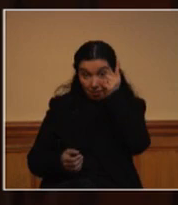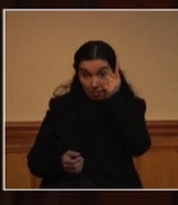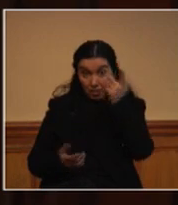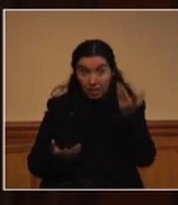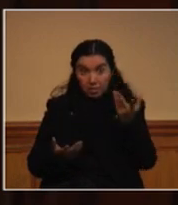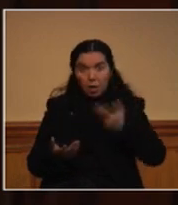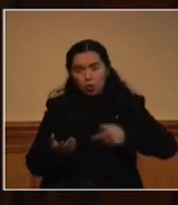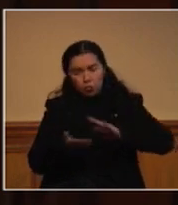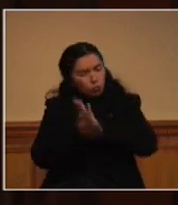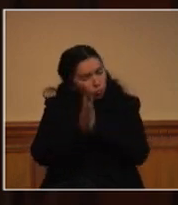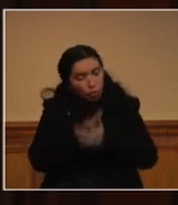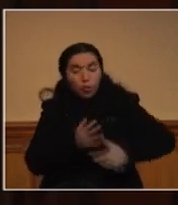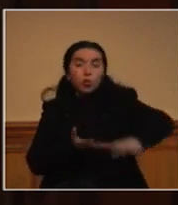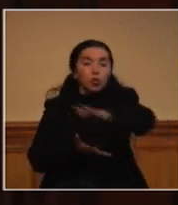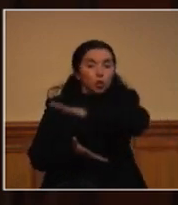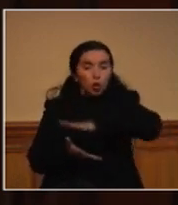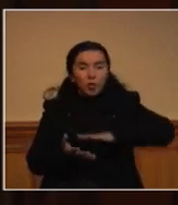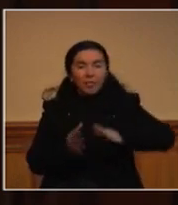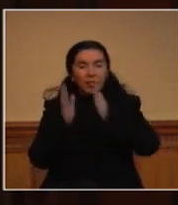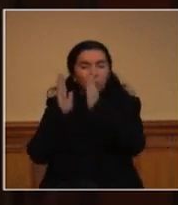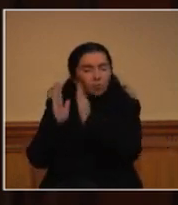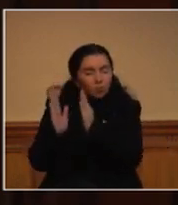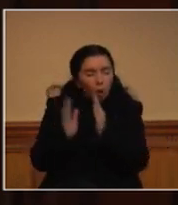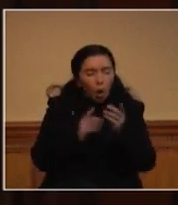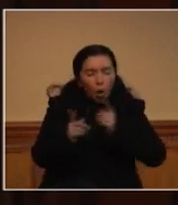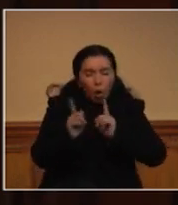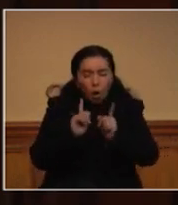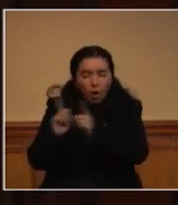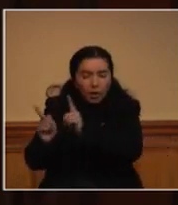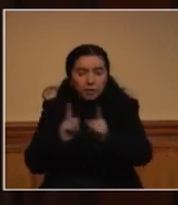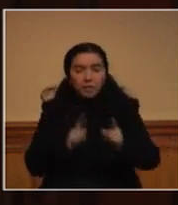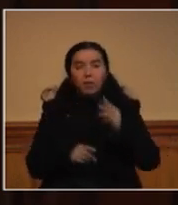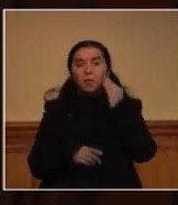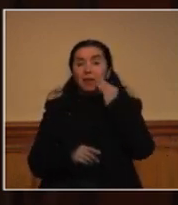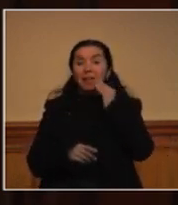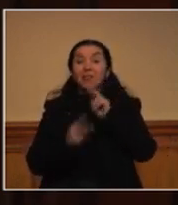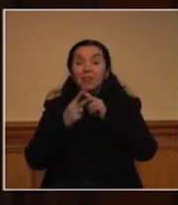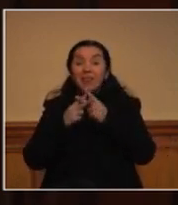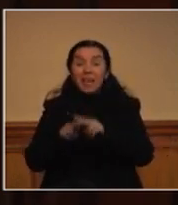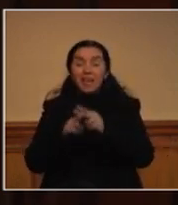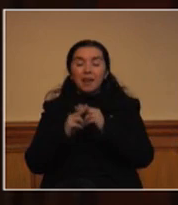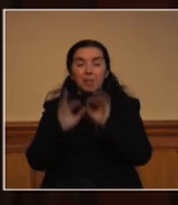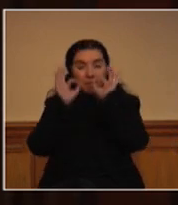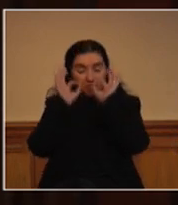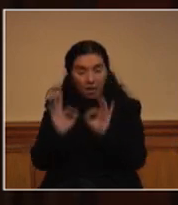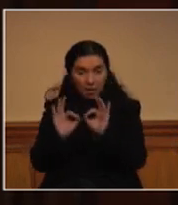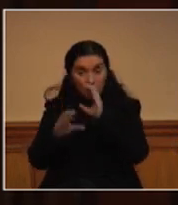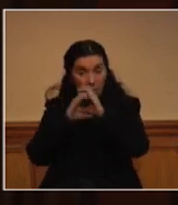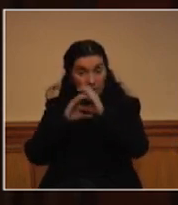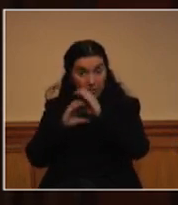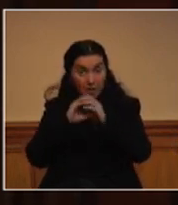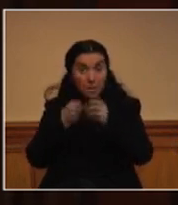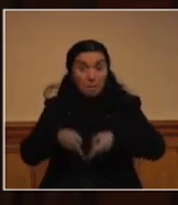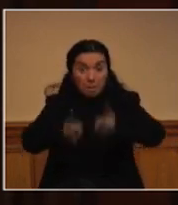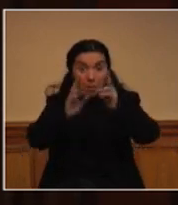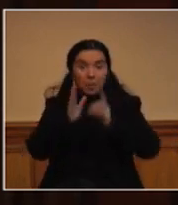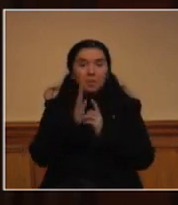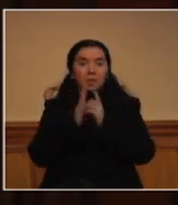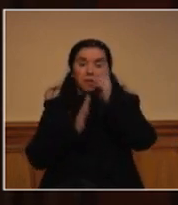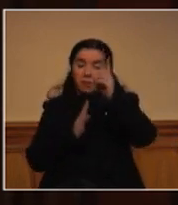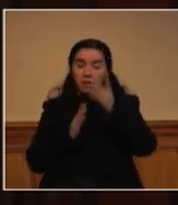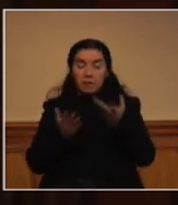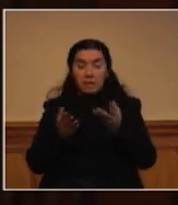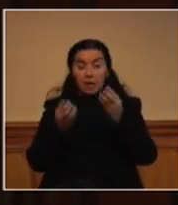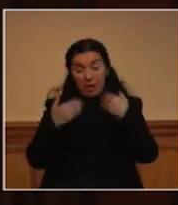un contexto estructurado y organizado donde el niño tenga la herramienta adecuada de comunicación le permite desarrollar le da